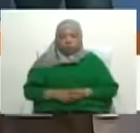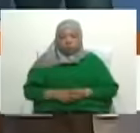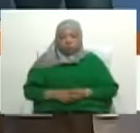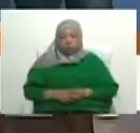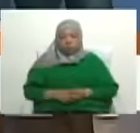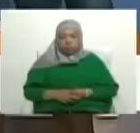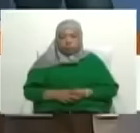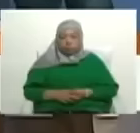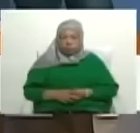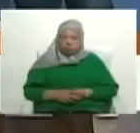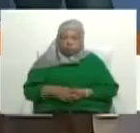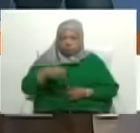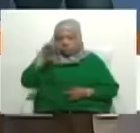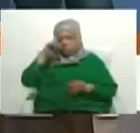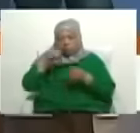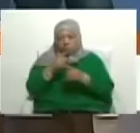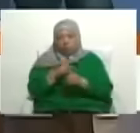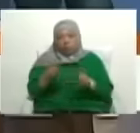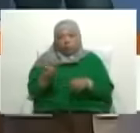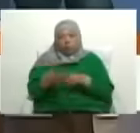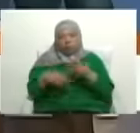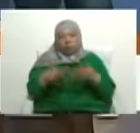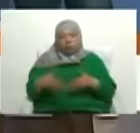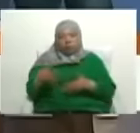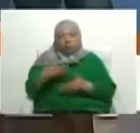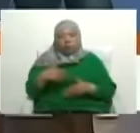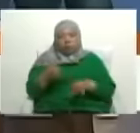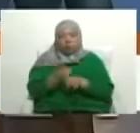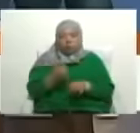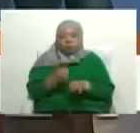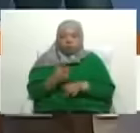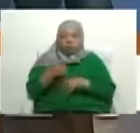y va camino a la conquista, a la recuperación del estado de bienestar.